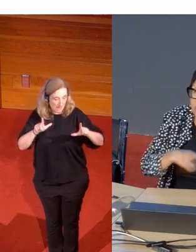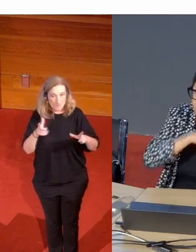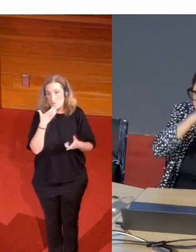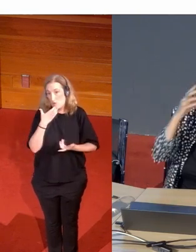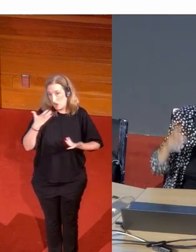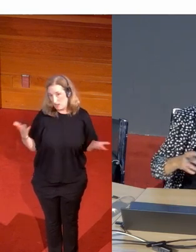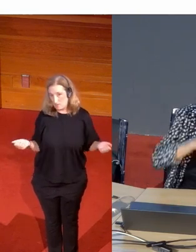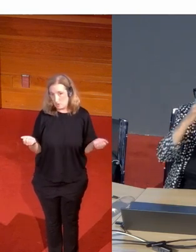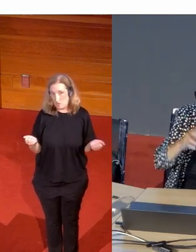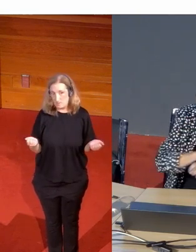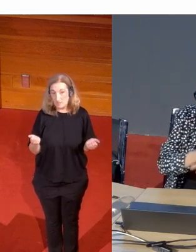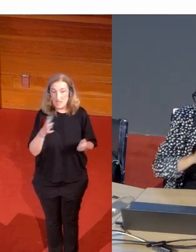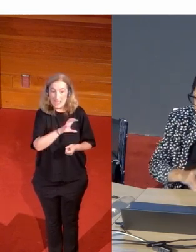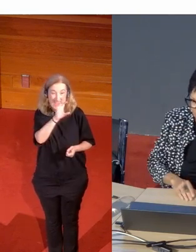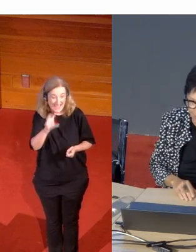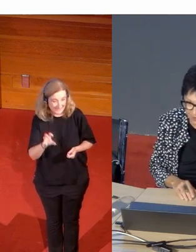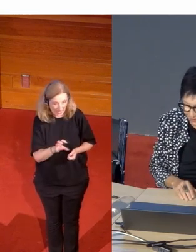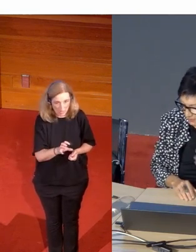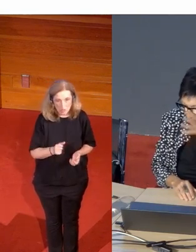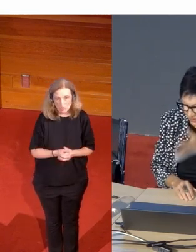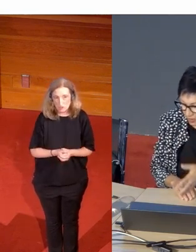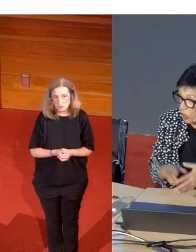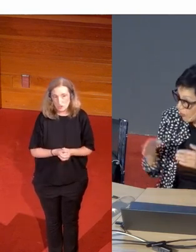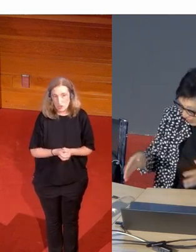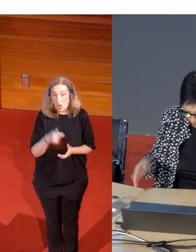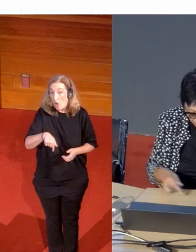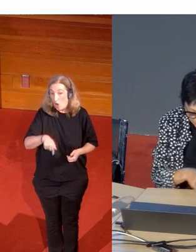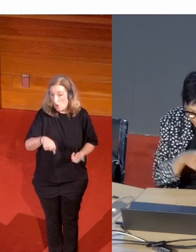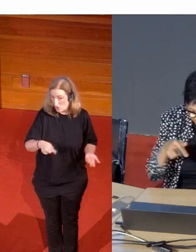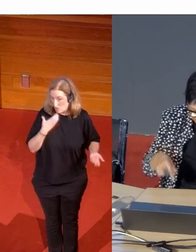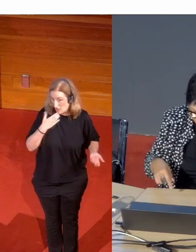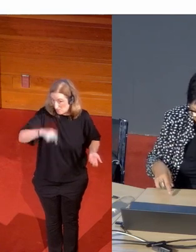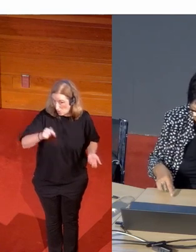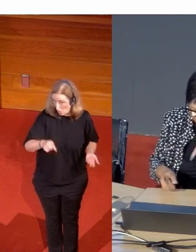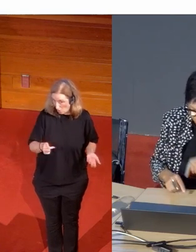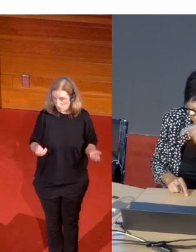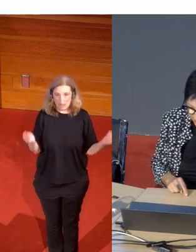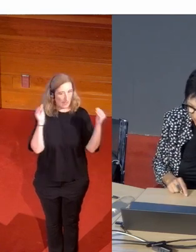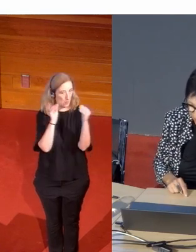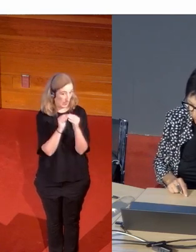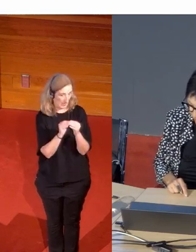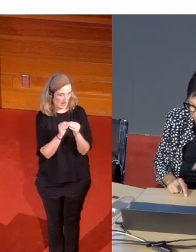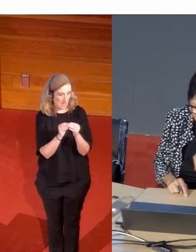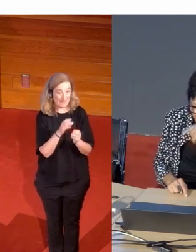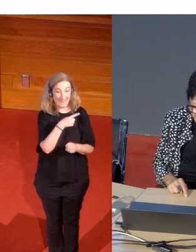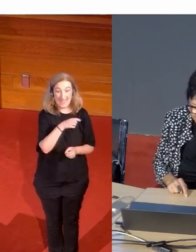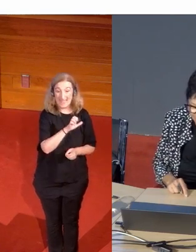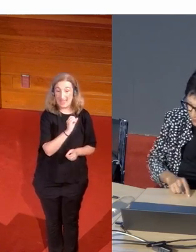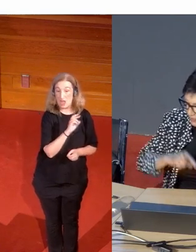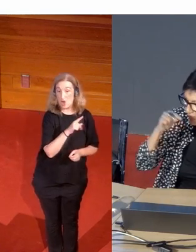ejemplo eh estados donde están eh hoy por ejemplo ha coincidido se iba de Georgia